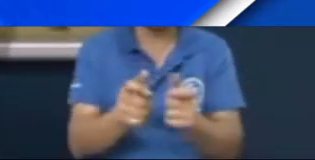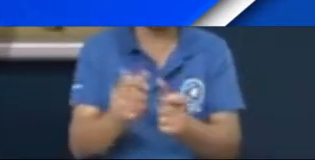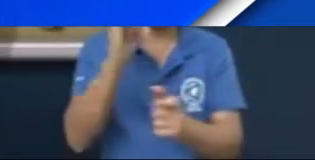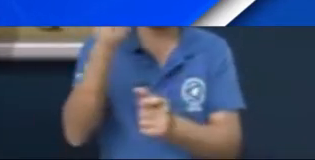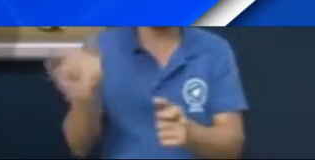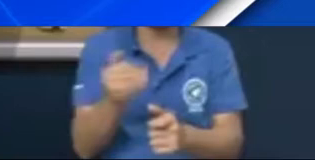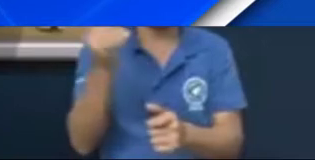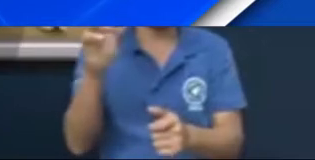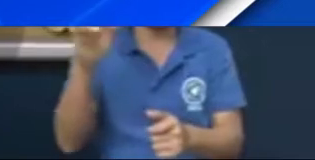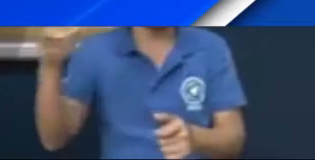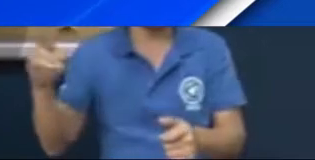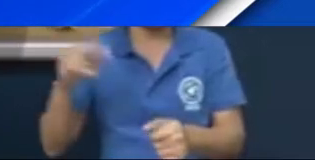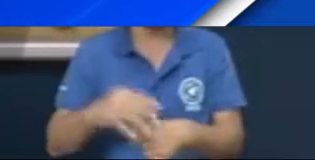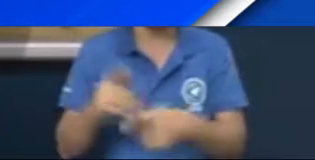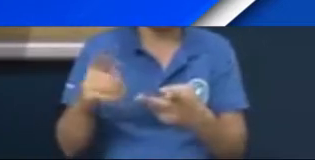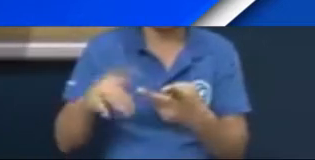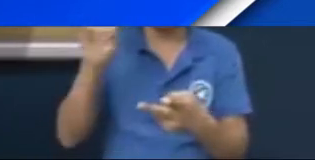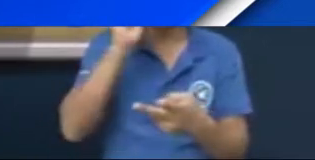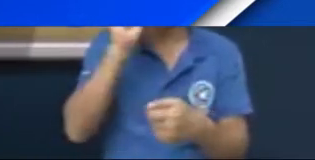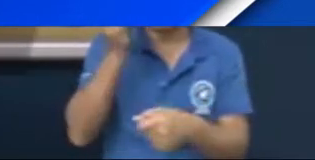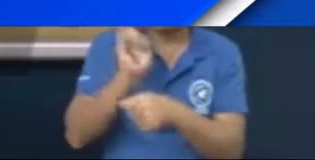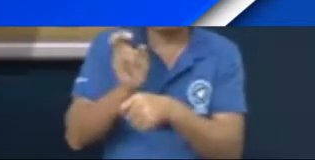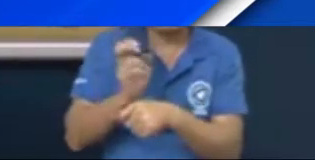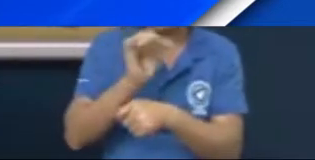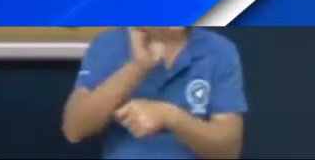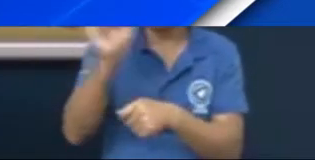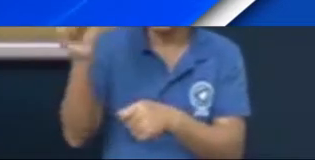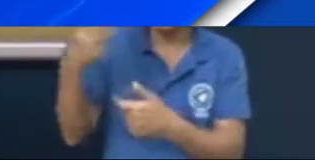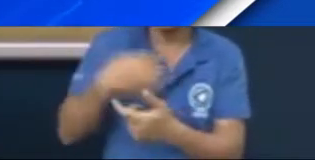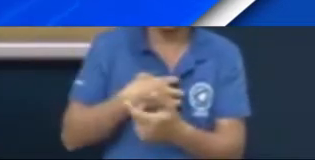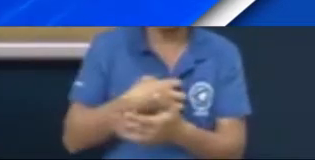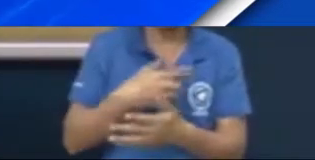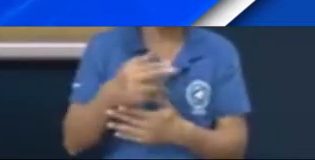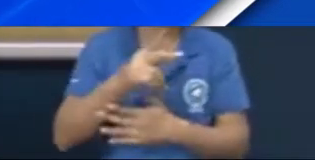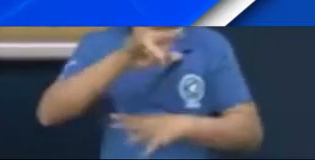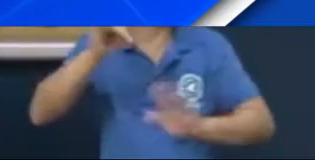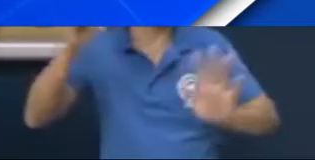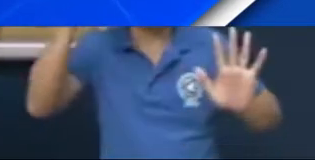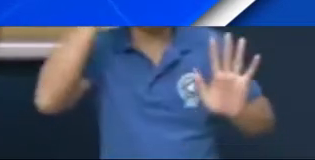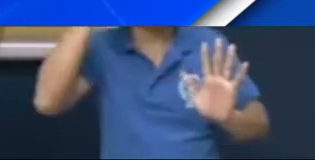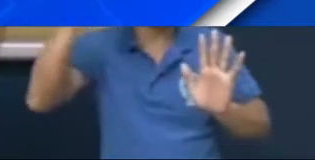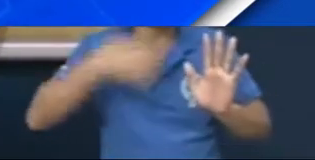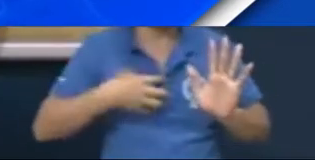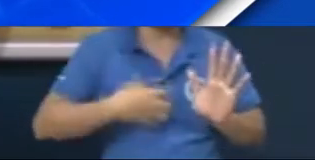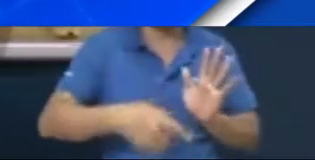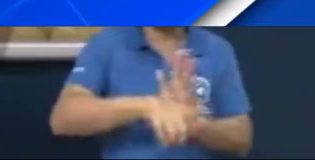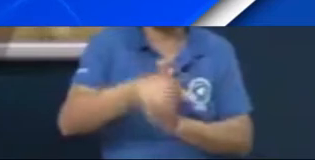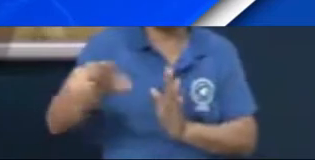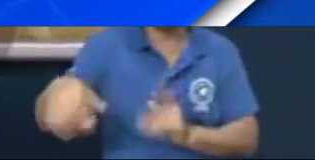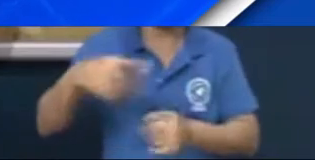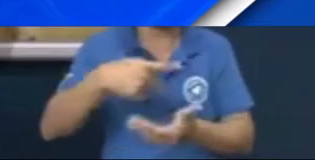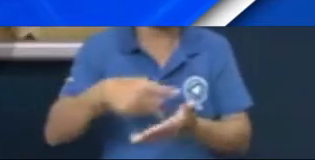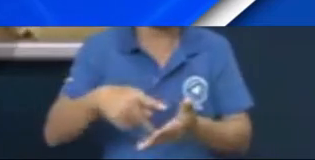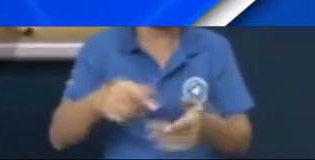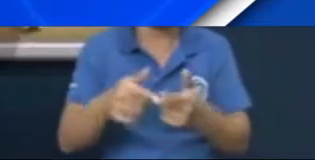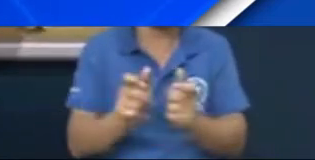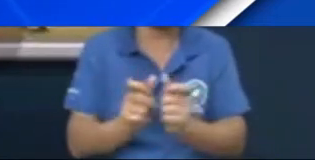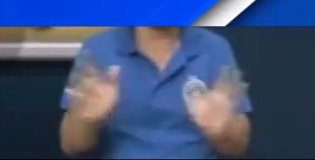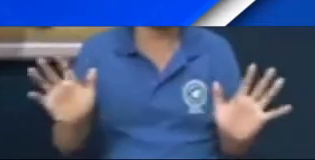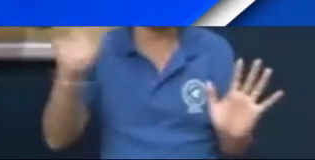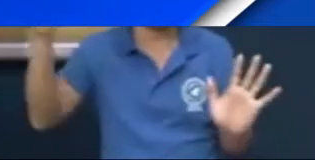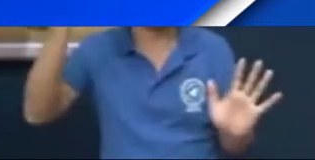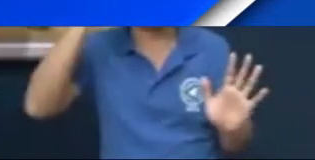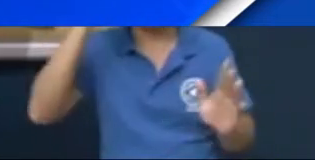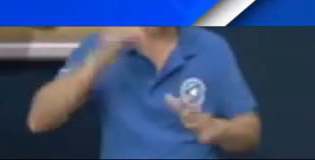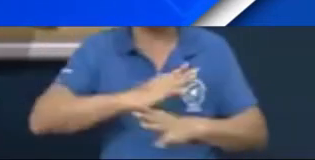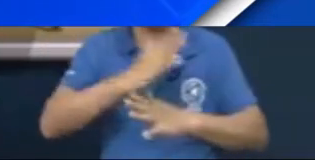receptoras de votos, los fiscales, que esos son a propuesta de los mismos partidos políticos y lleva pues cada una de